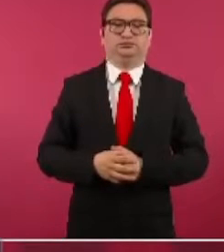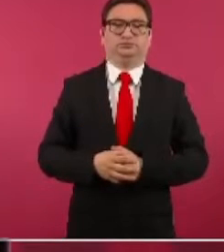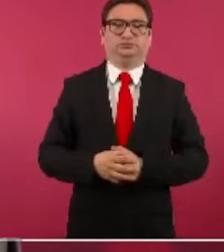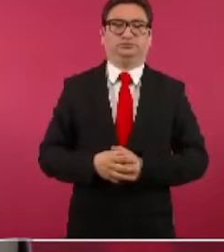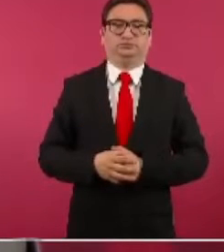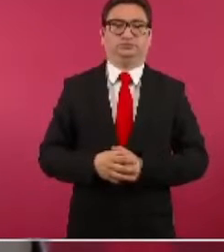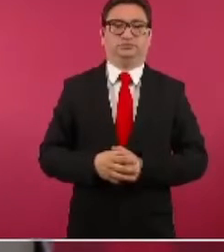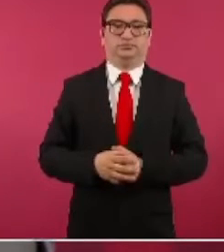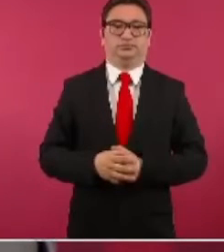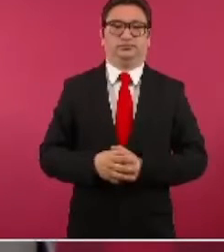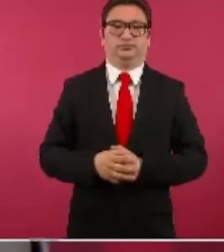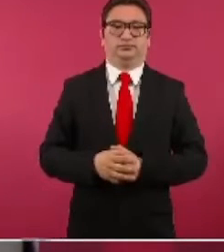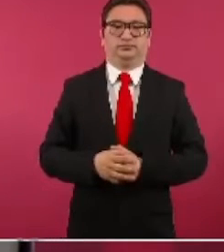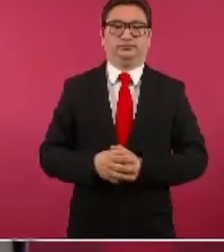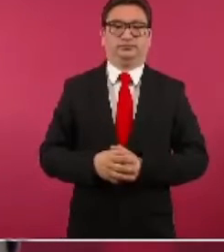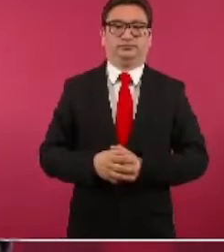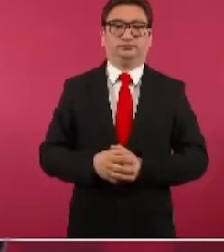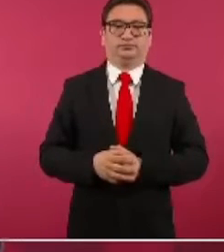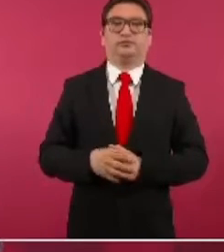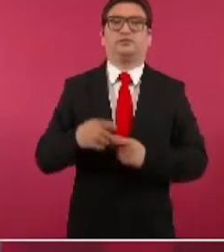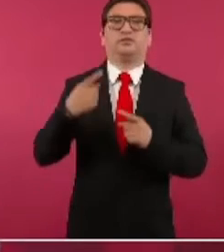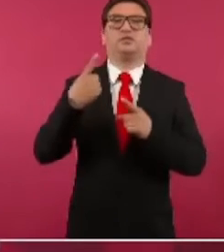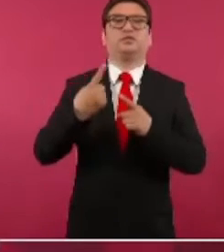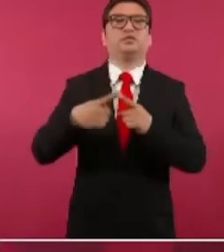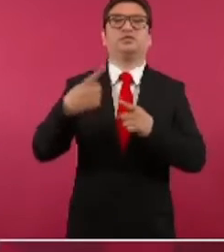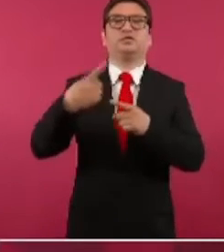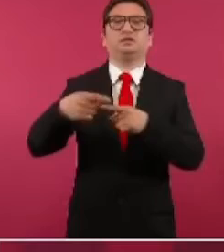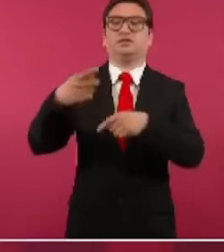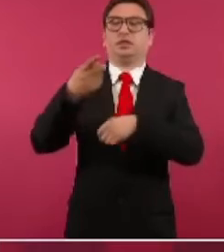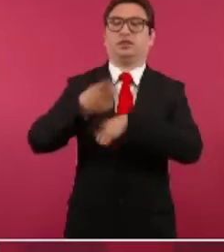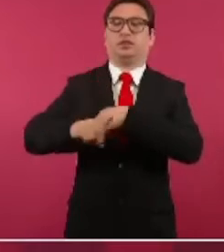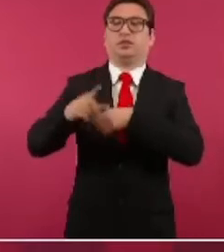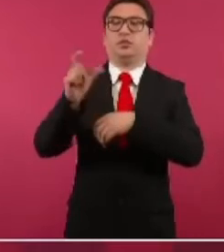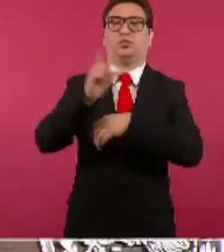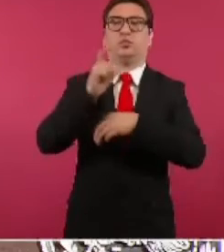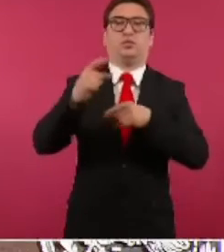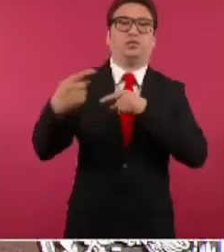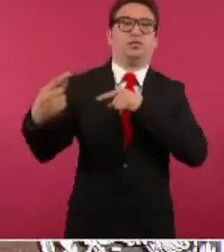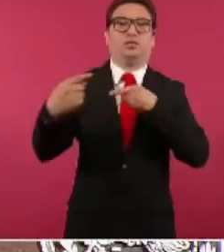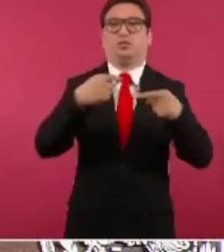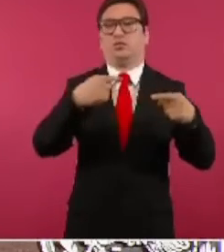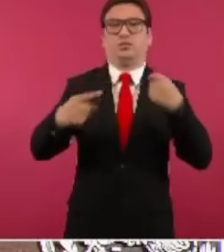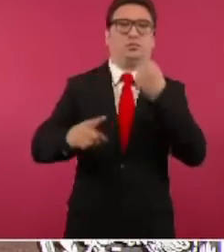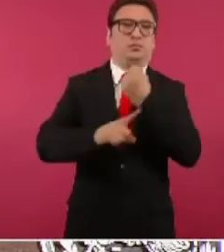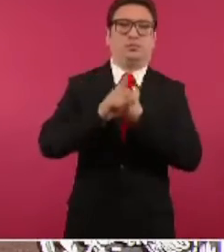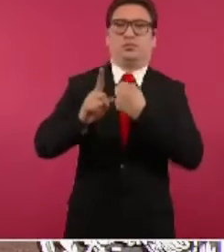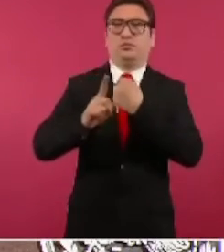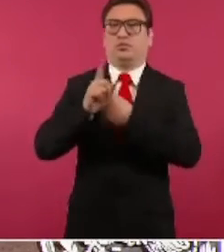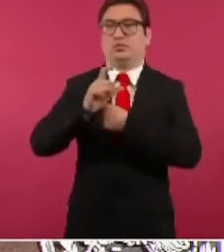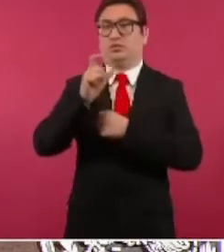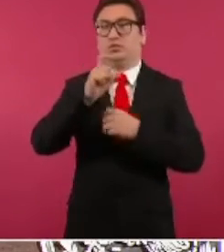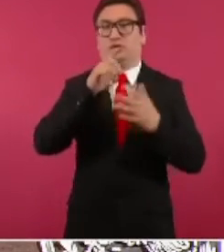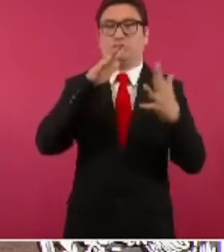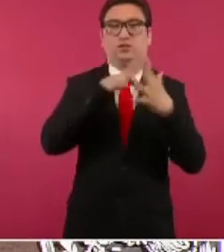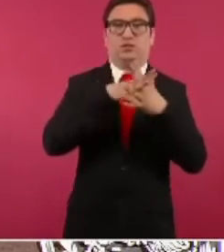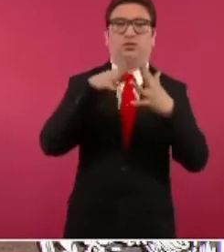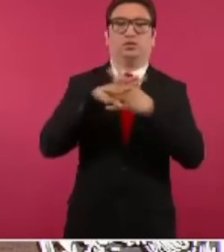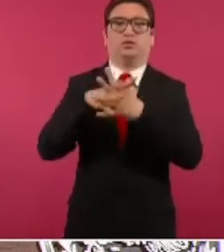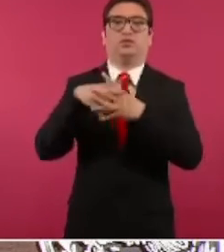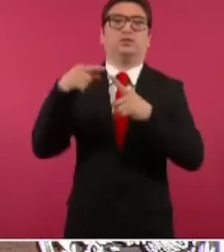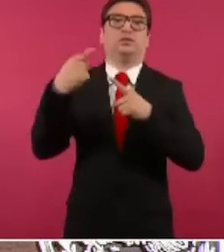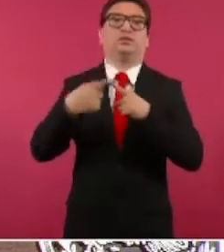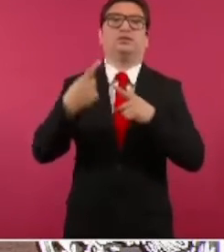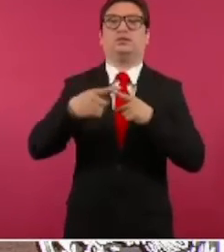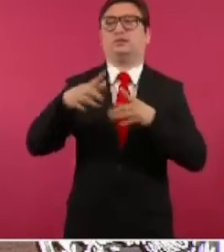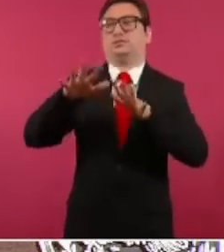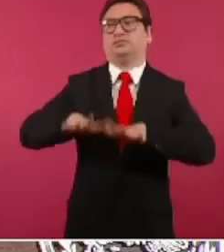quienes siempre se perjudican con las confrontaciones, con la guerra sobre todo, pues son los